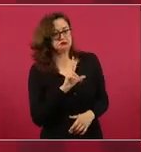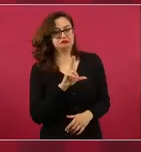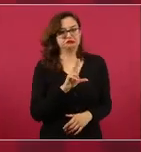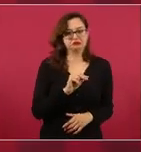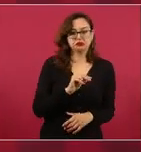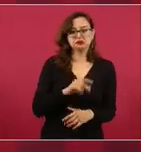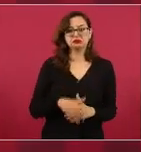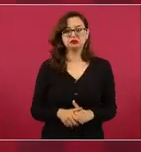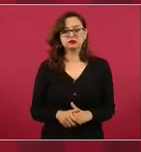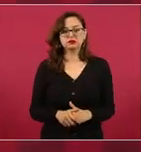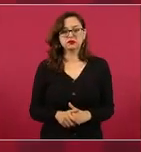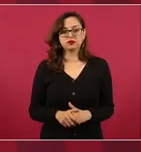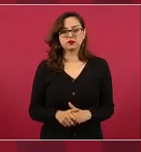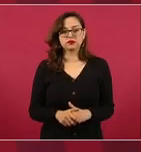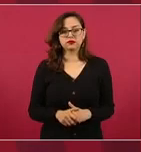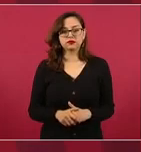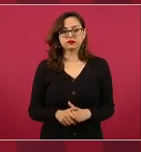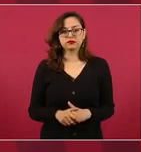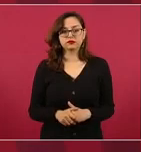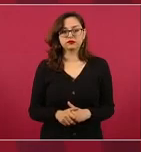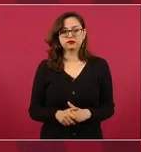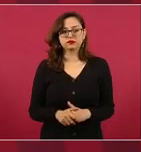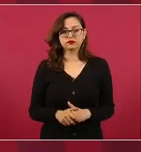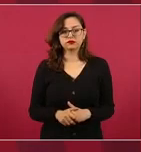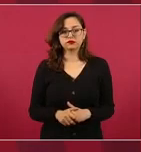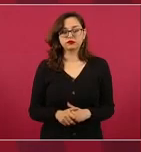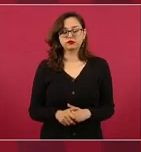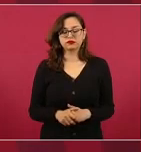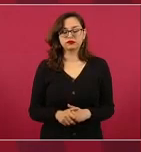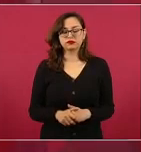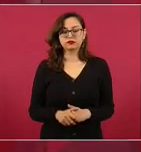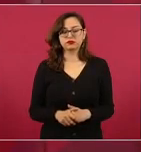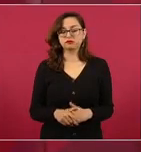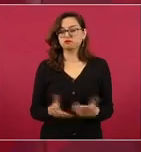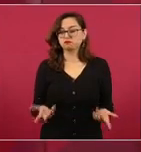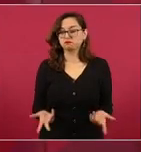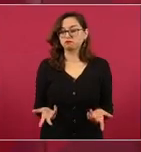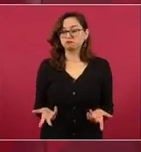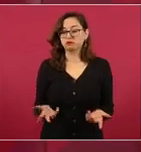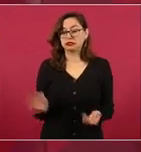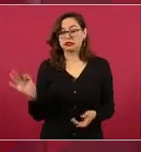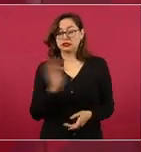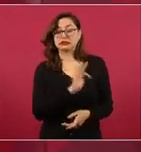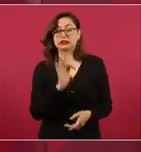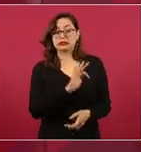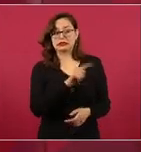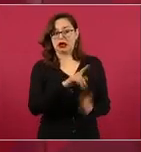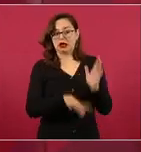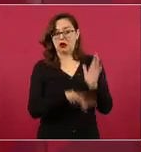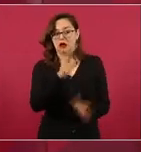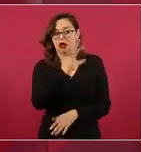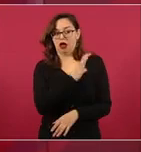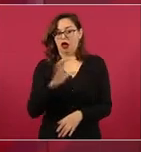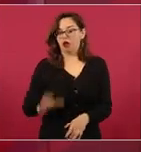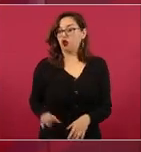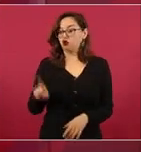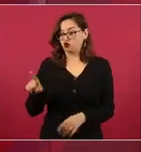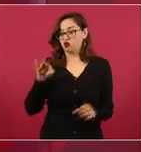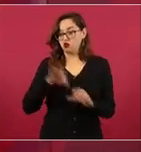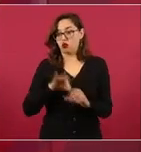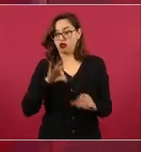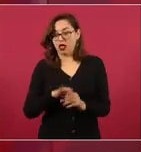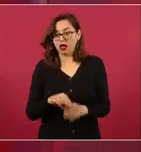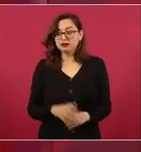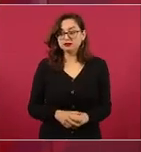Si sale de candidato, ¿votarías por ella, votarías por él? Sí, no.